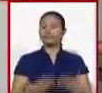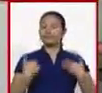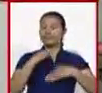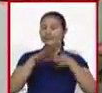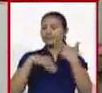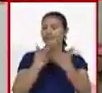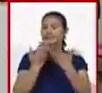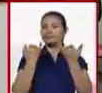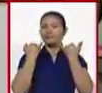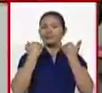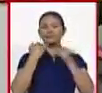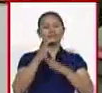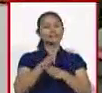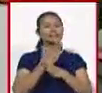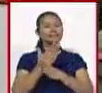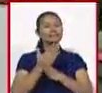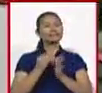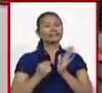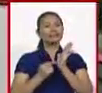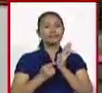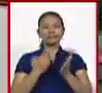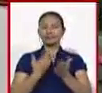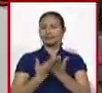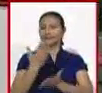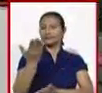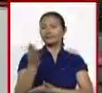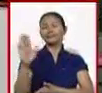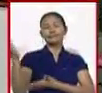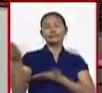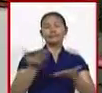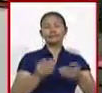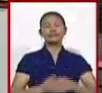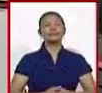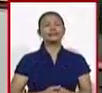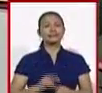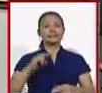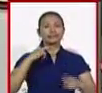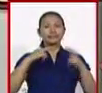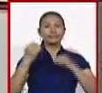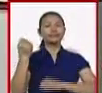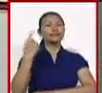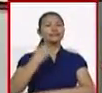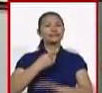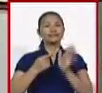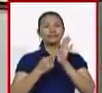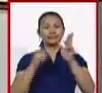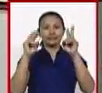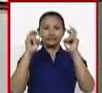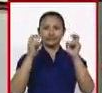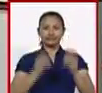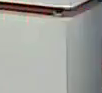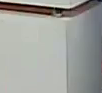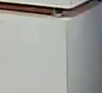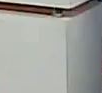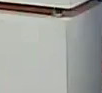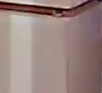Tenemos toda la información para compartirla en los próximos minutos. ¿Cómo están? Buenas tardes. Bienvenidos a la segunda edición. Le presentamos los